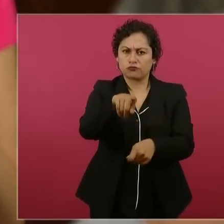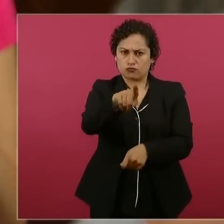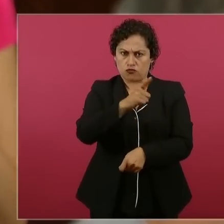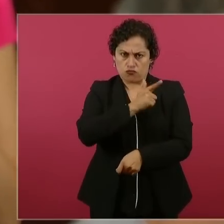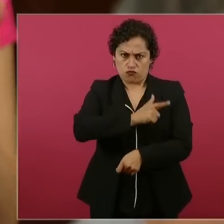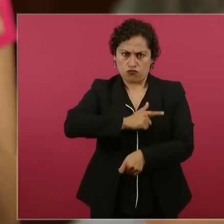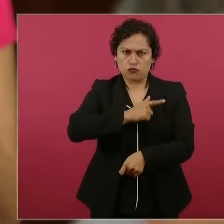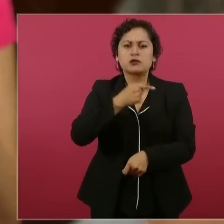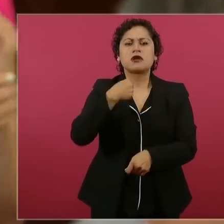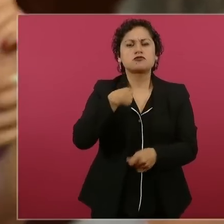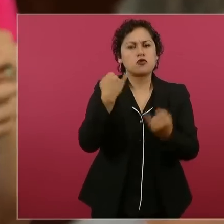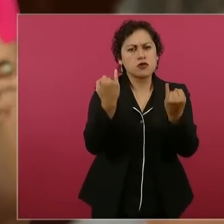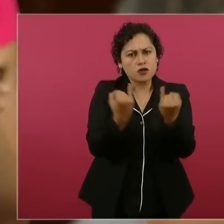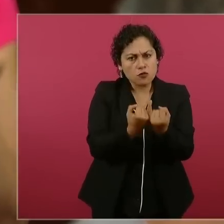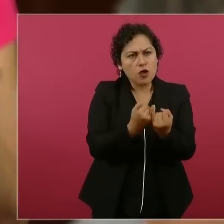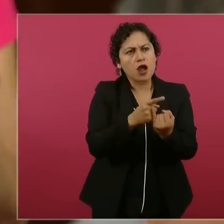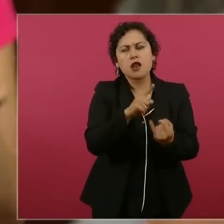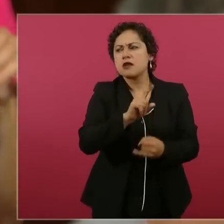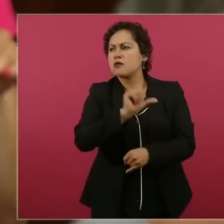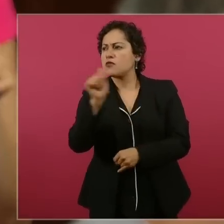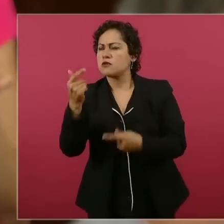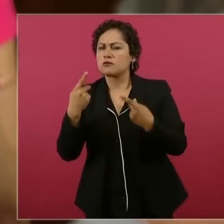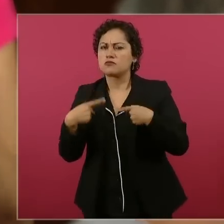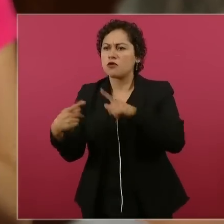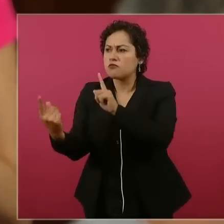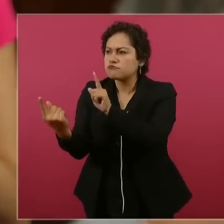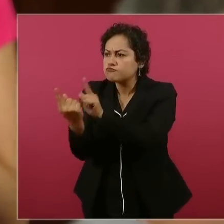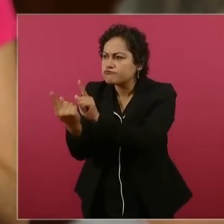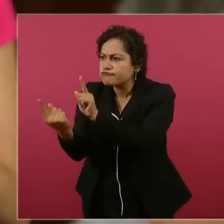a la gente y alejado de los intereses del gobierno,